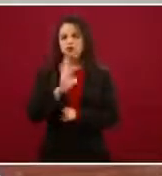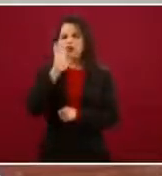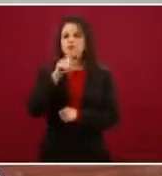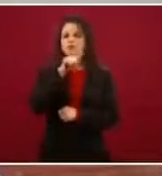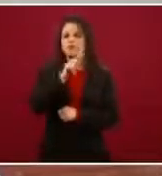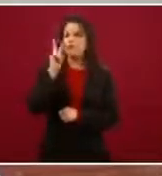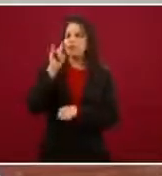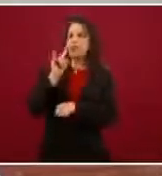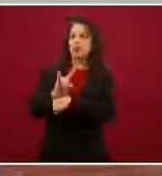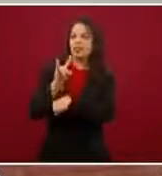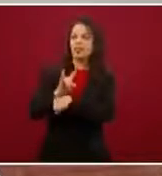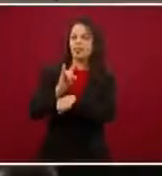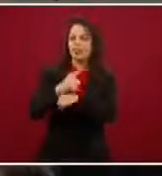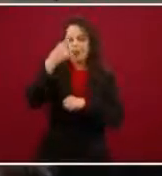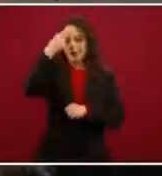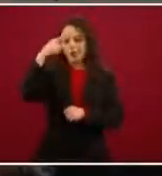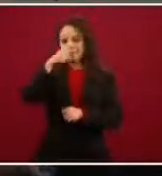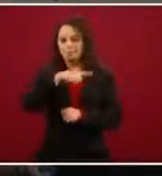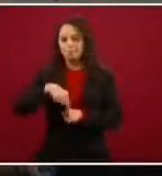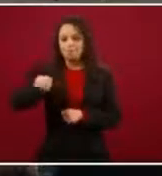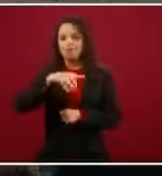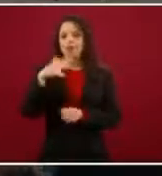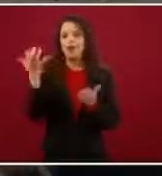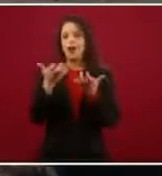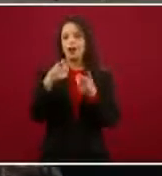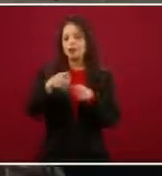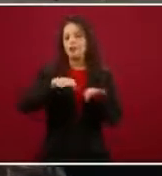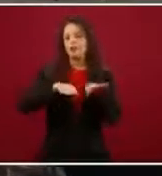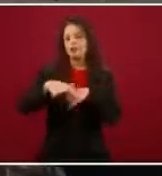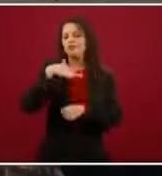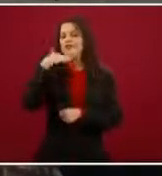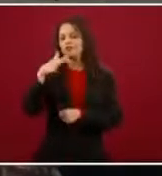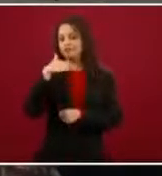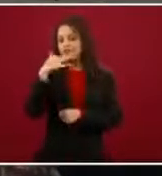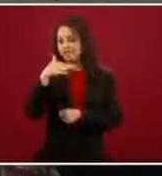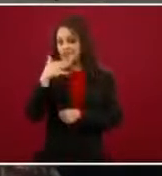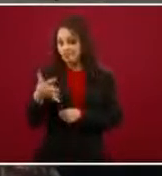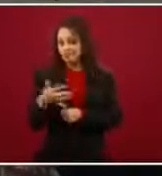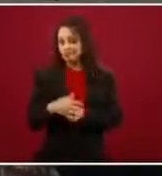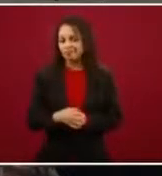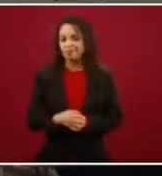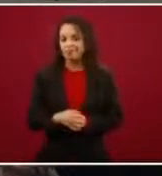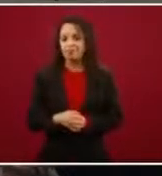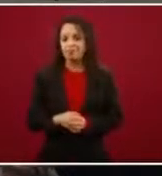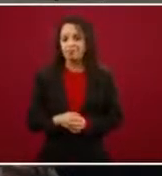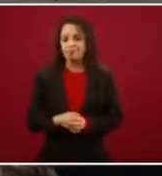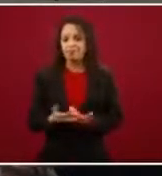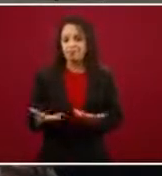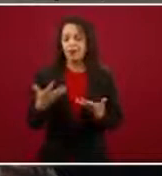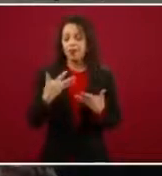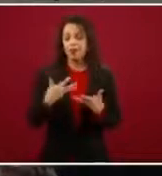de desarrollar las operaciones. Fiscalmente, bueno, en efectivo, han tenido retiros por 554